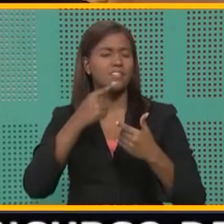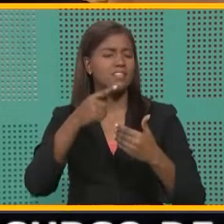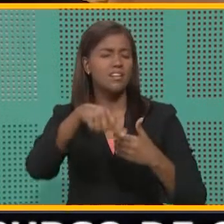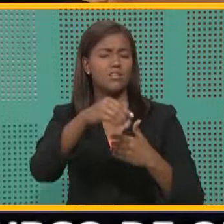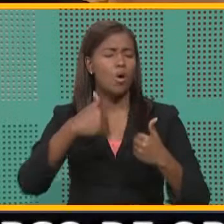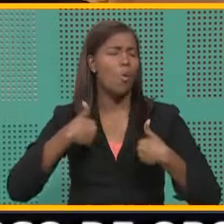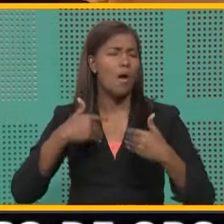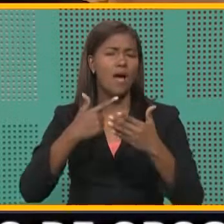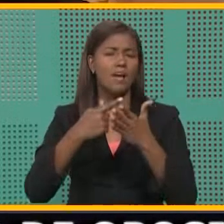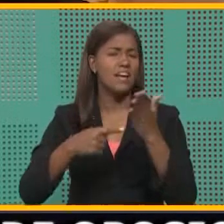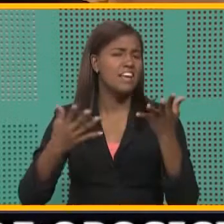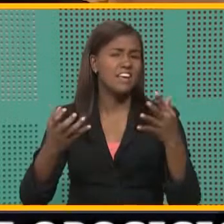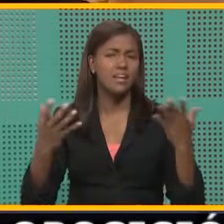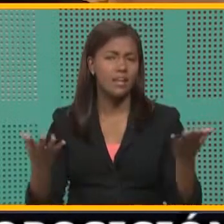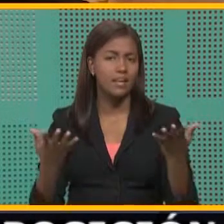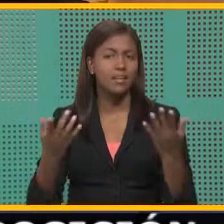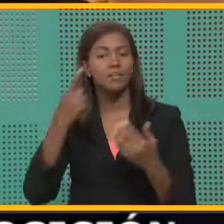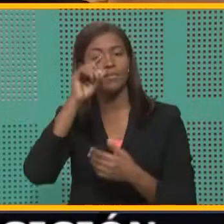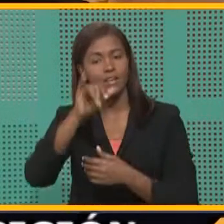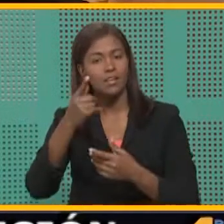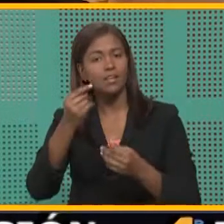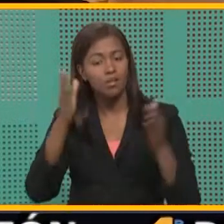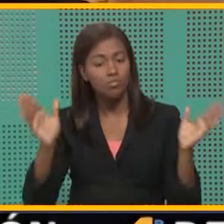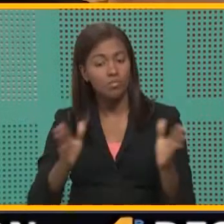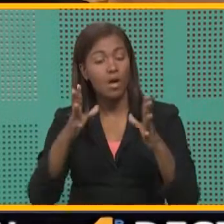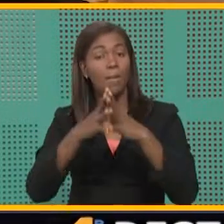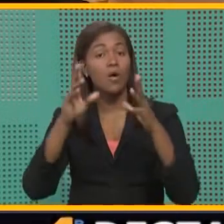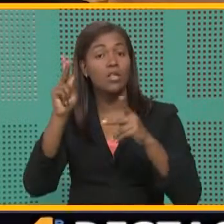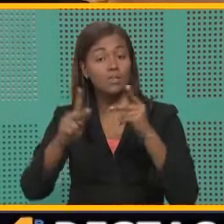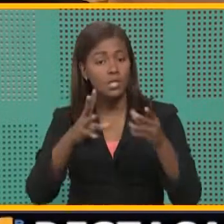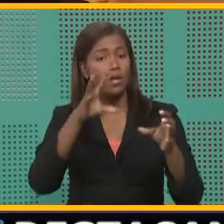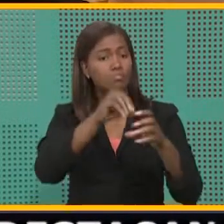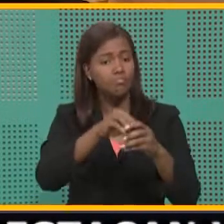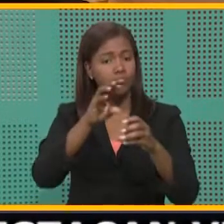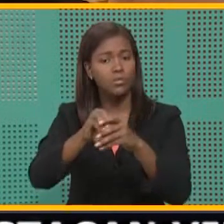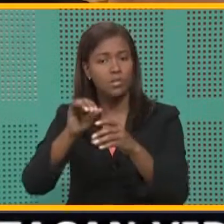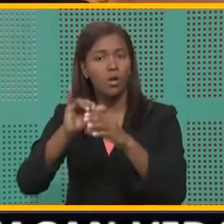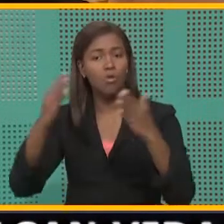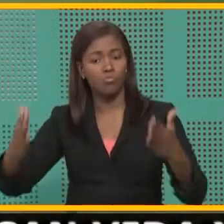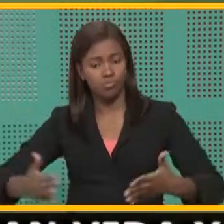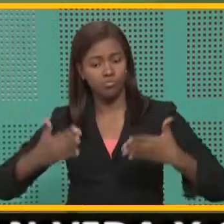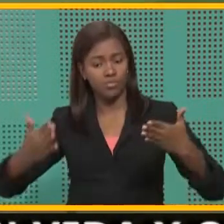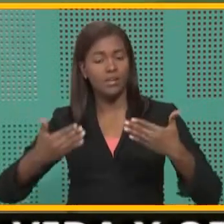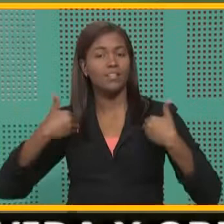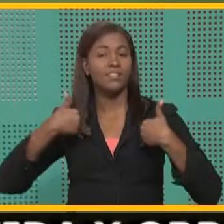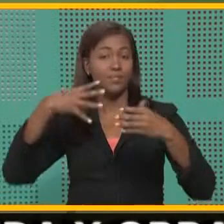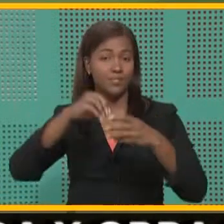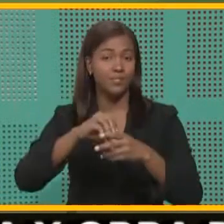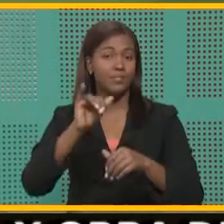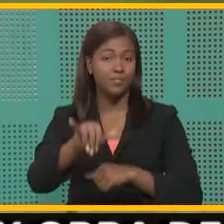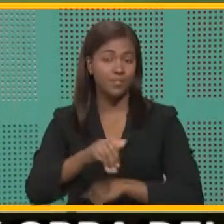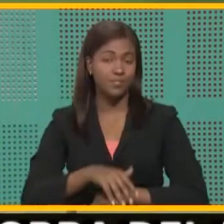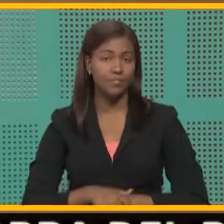jóvenes? Y precisamente eso motivó a que mucha gente se involucrara, se motivara y esté ahí.